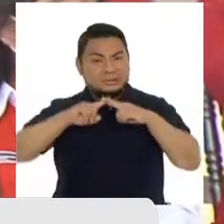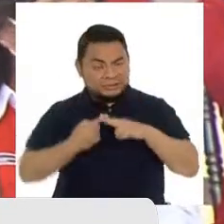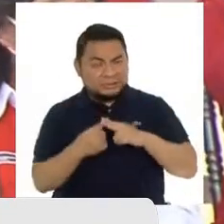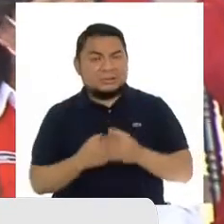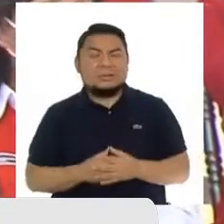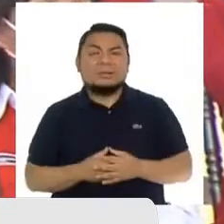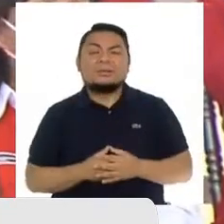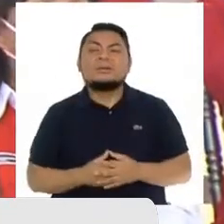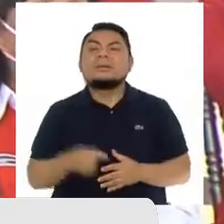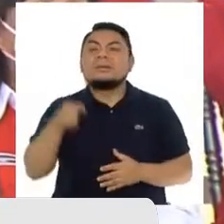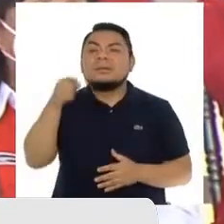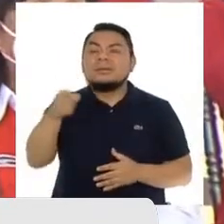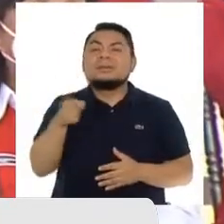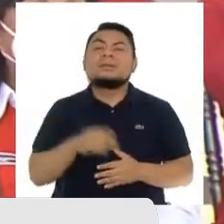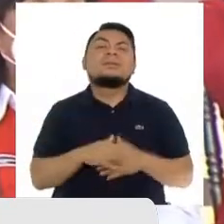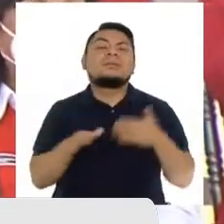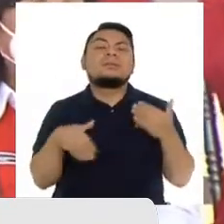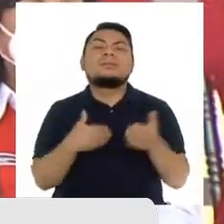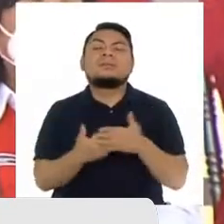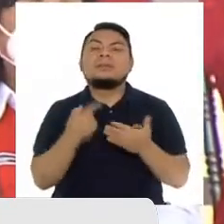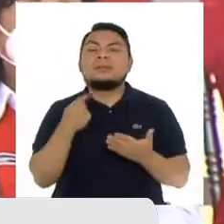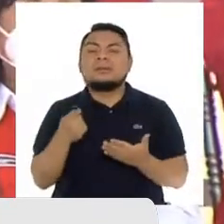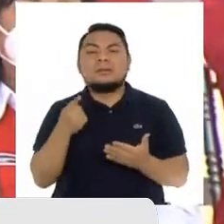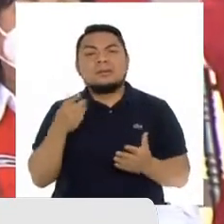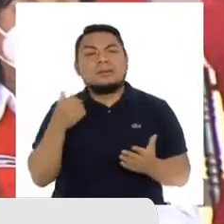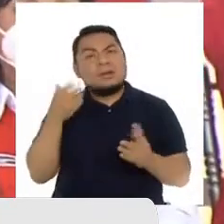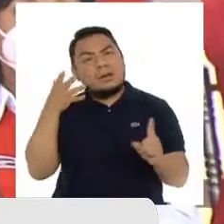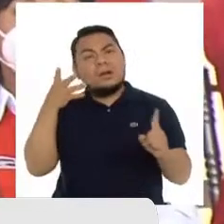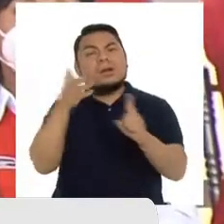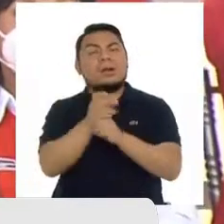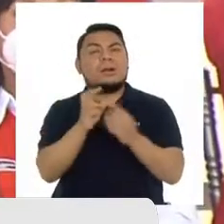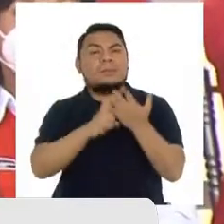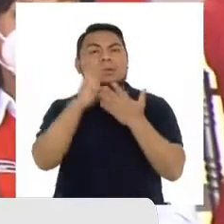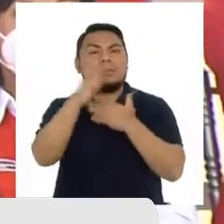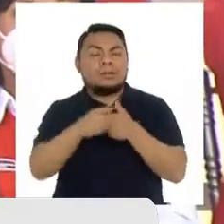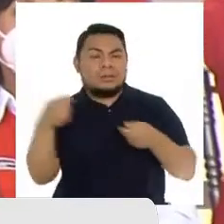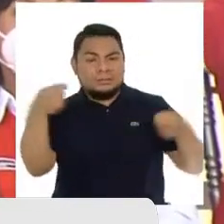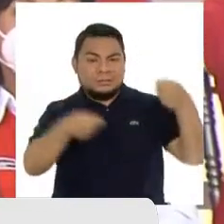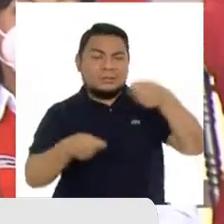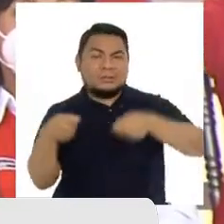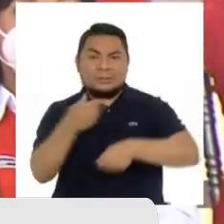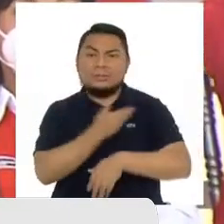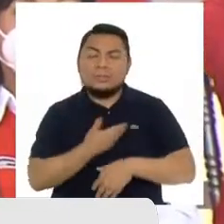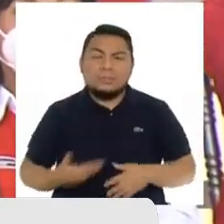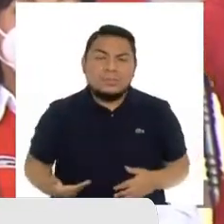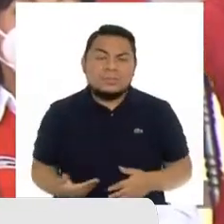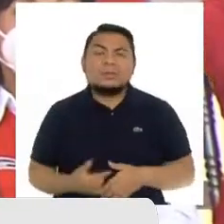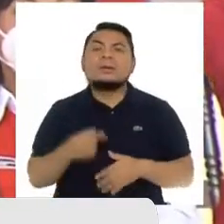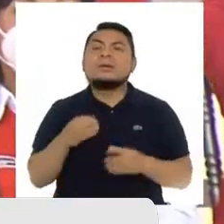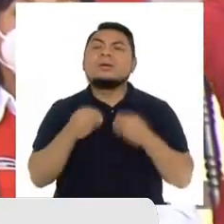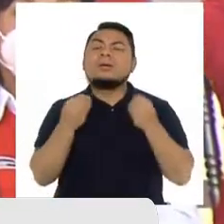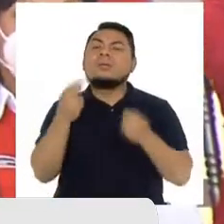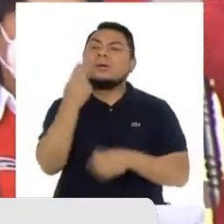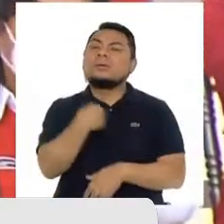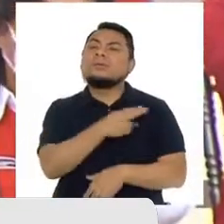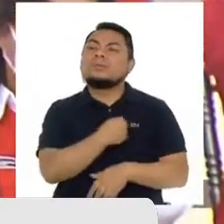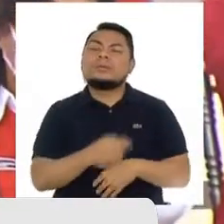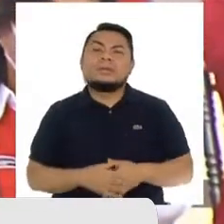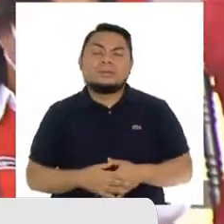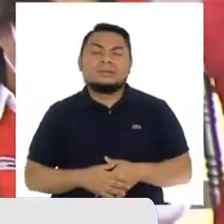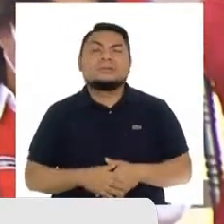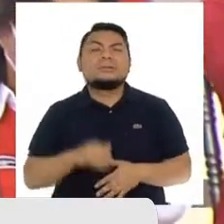el destrabe de la grande logrando el proyecto de inversión pública como el hospital